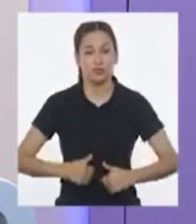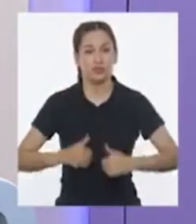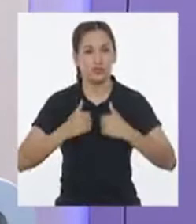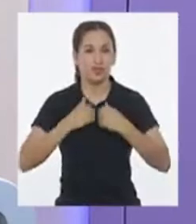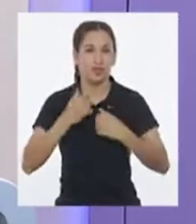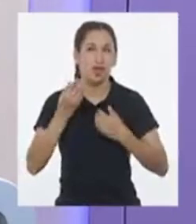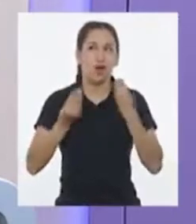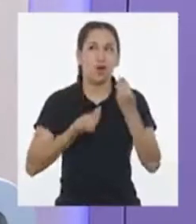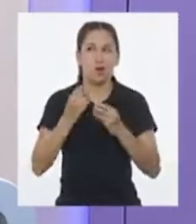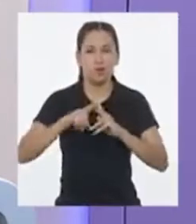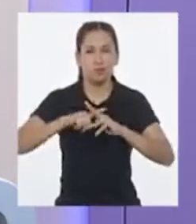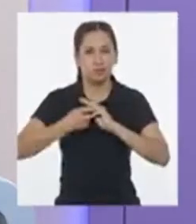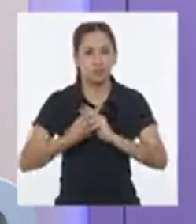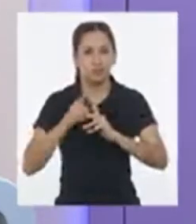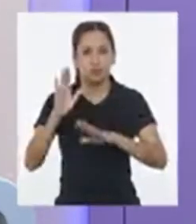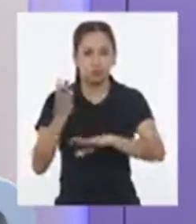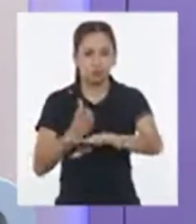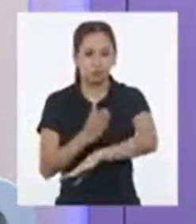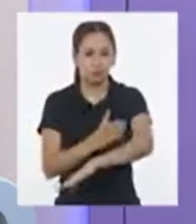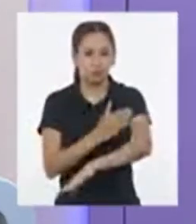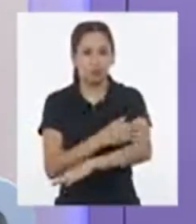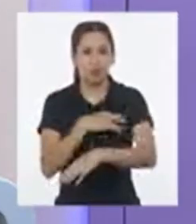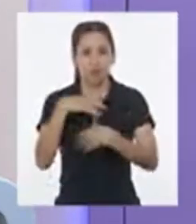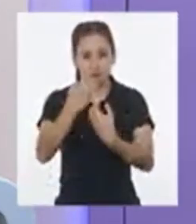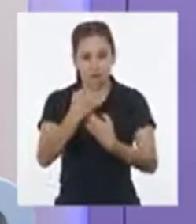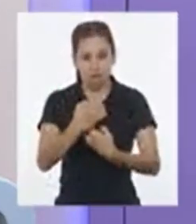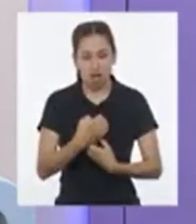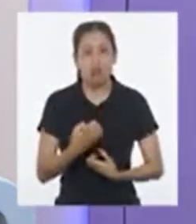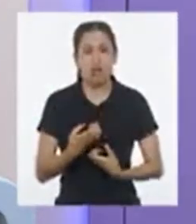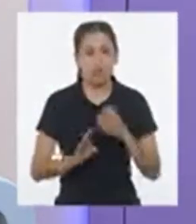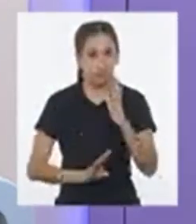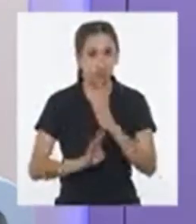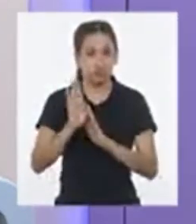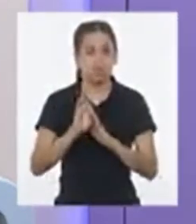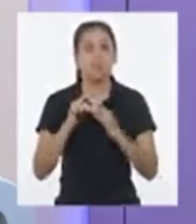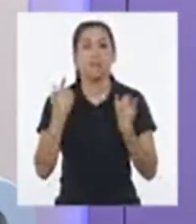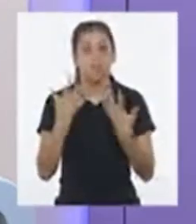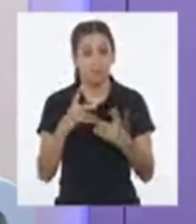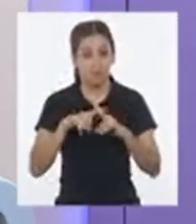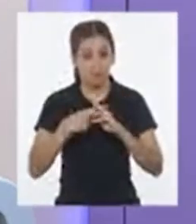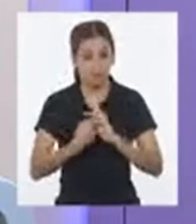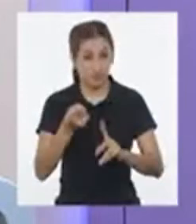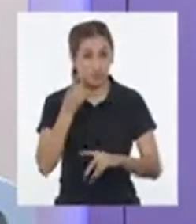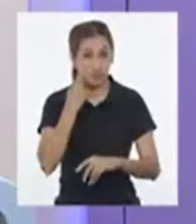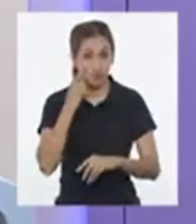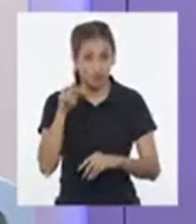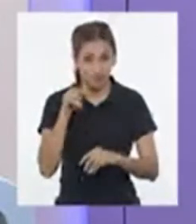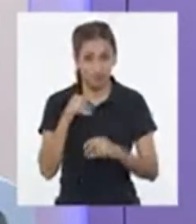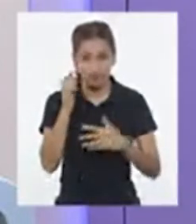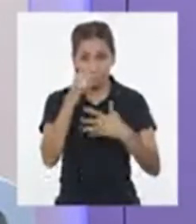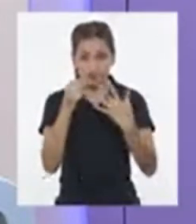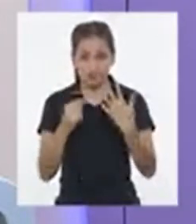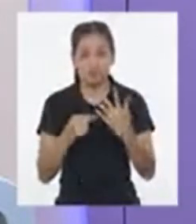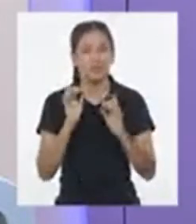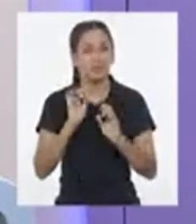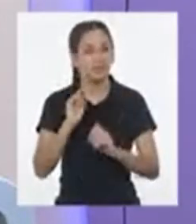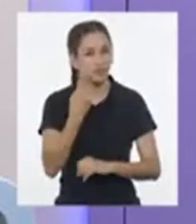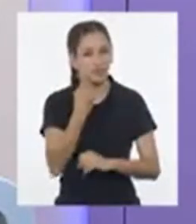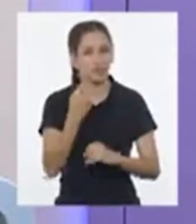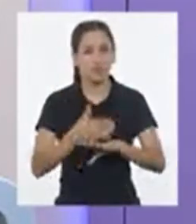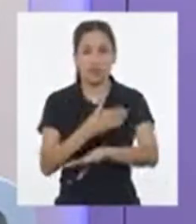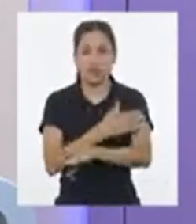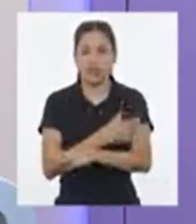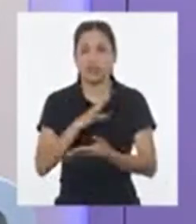de esta sociedad para el desarrollo de sus actividades económicas. Para empezar a conocer estos principios,